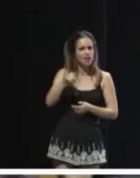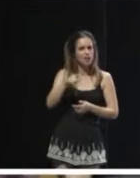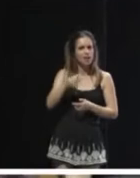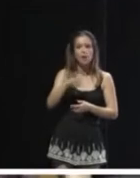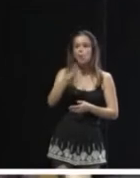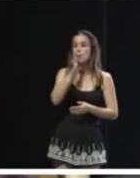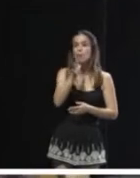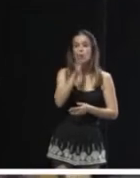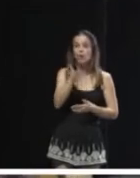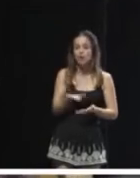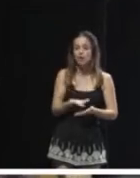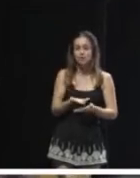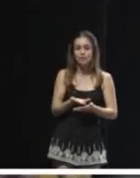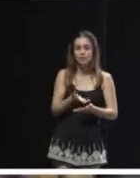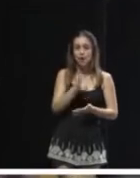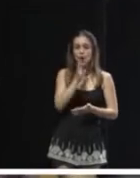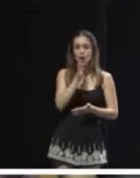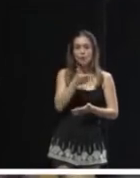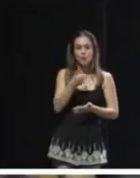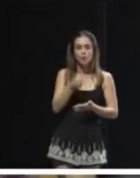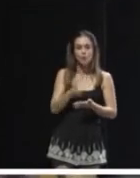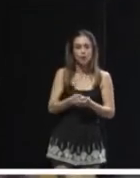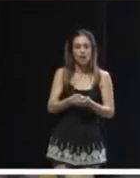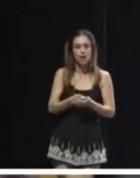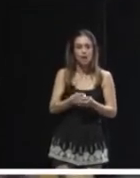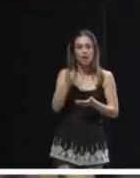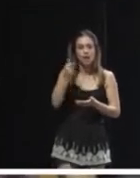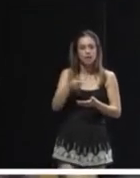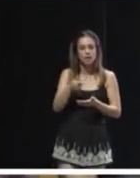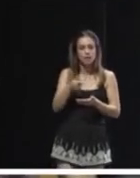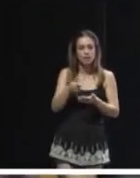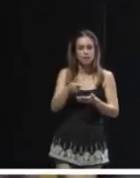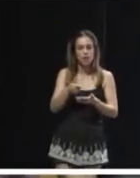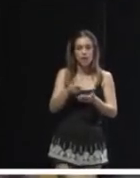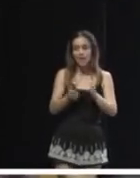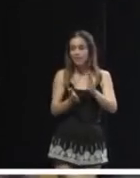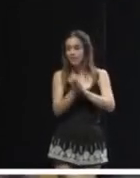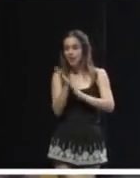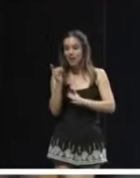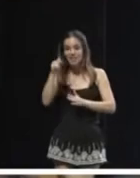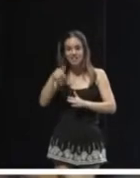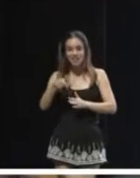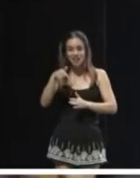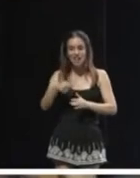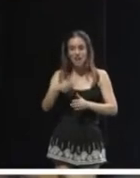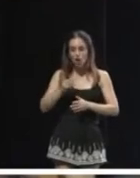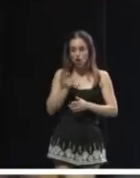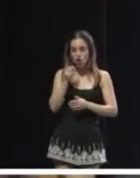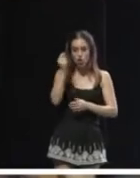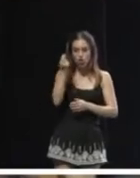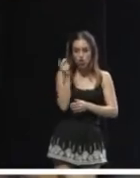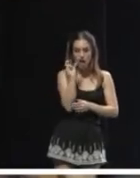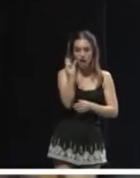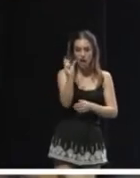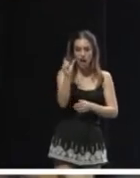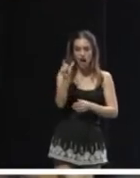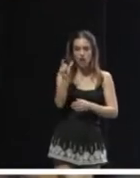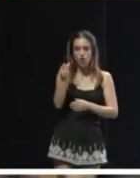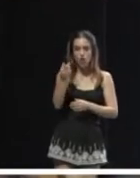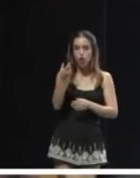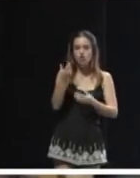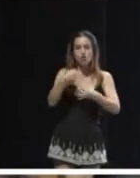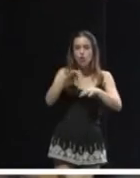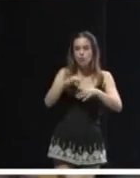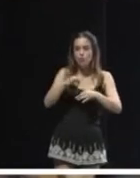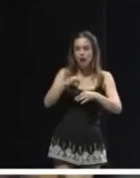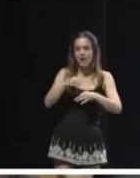qué? ¿Por qué fijamos ese límite ahí? Sencillamente, porque los salarios españoles, su mediana, está ahora en